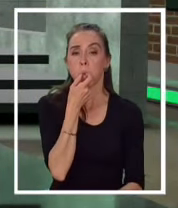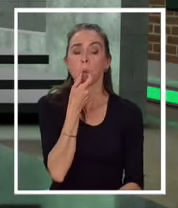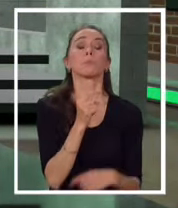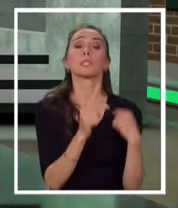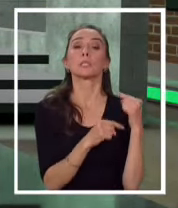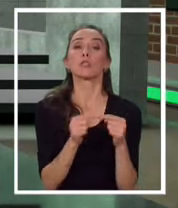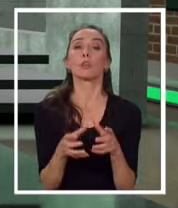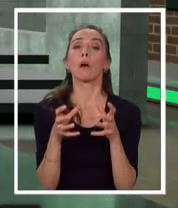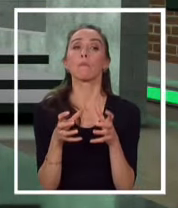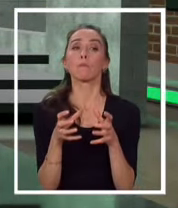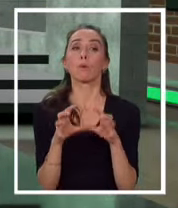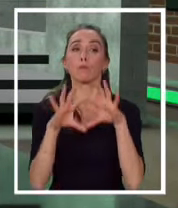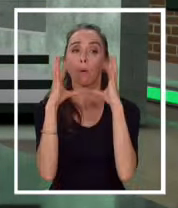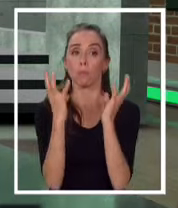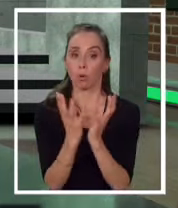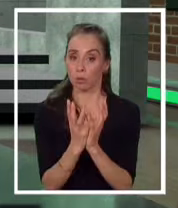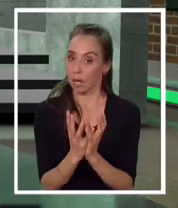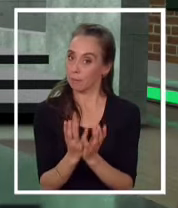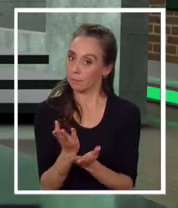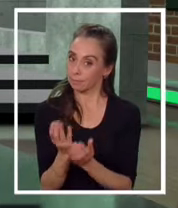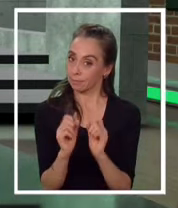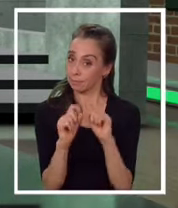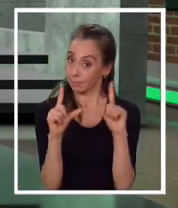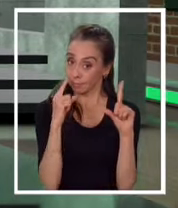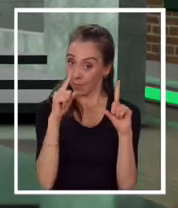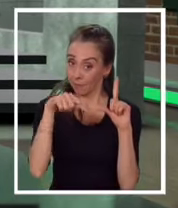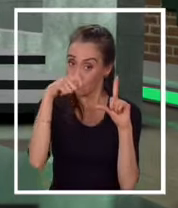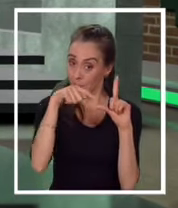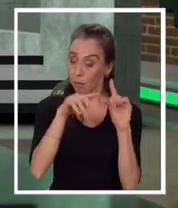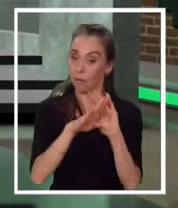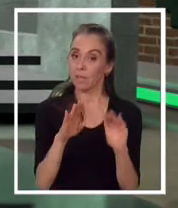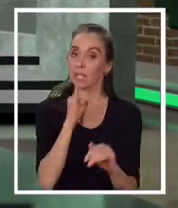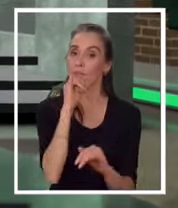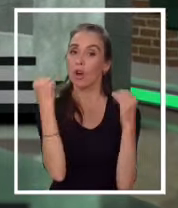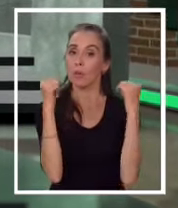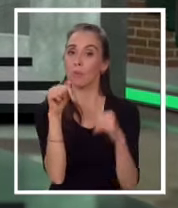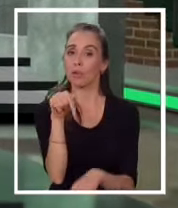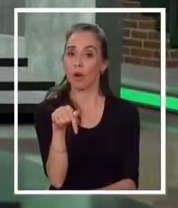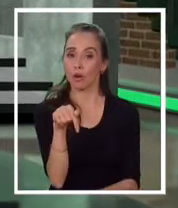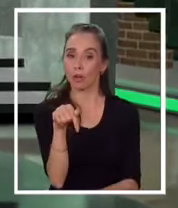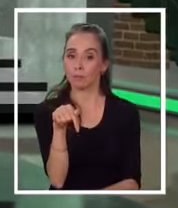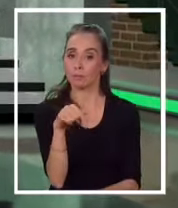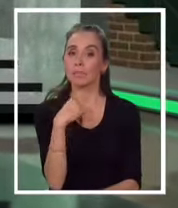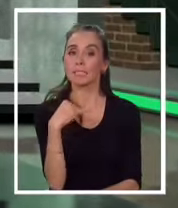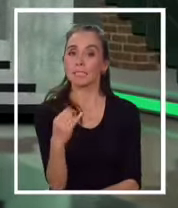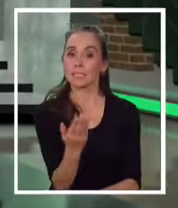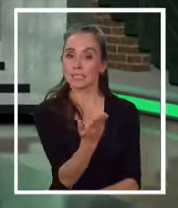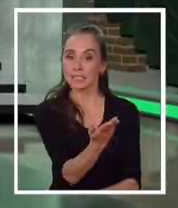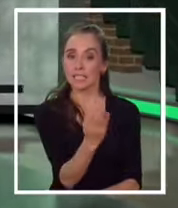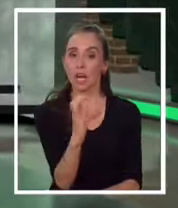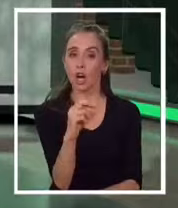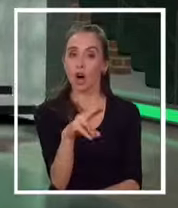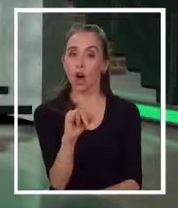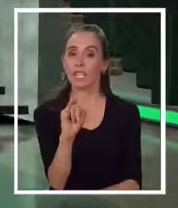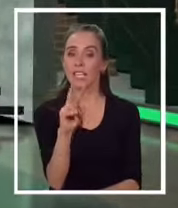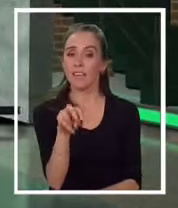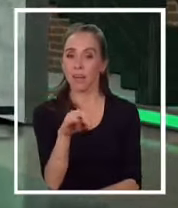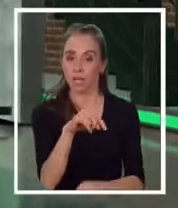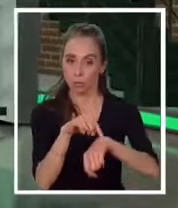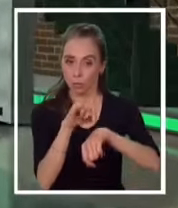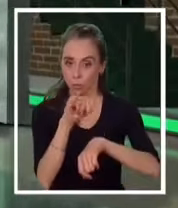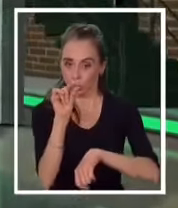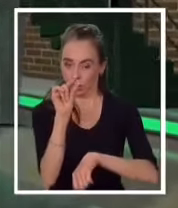historia del fútbol mundial. Con estas imágenes estamos terminando el bloque deportivo de hoy. Continúen con Connie e Iván dentro